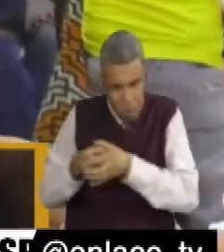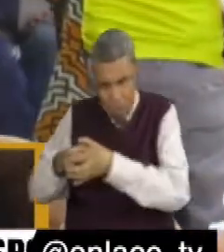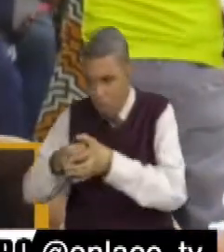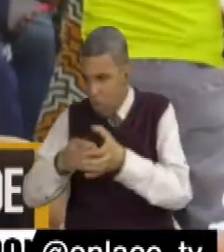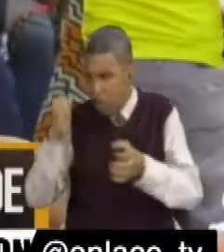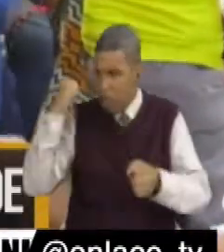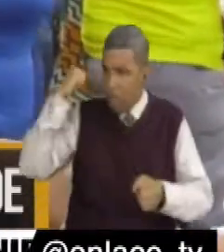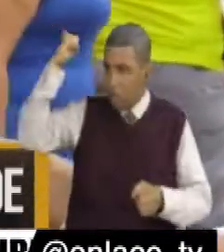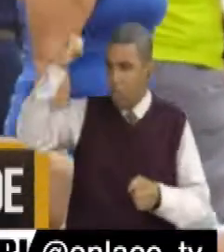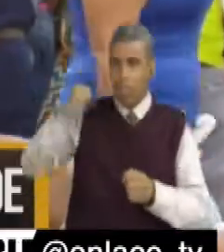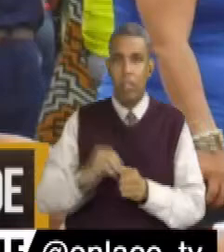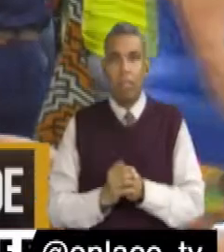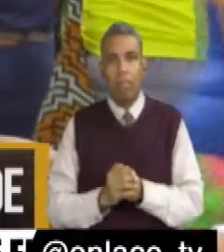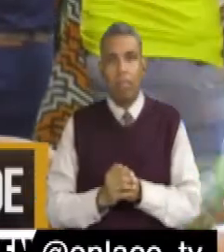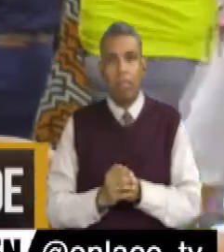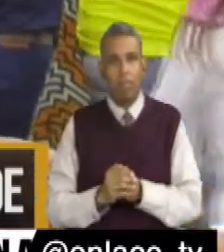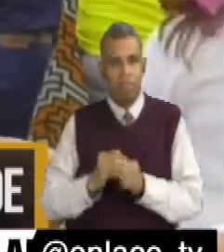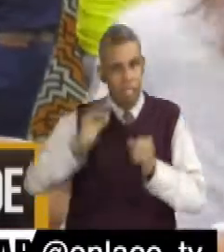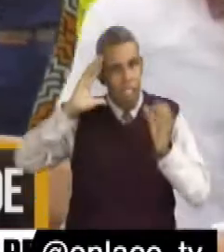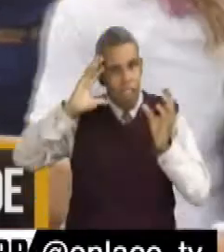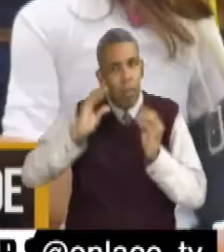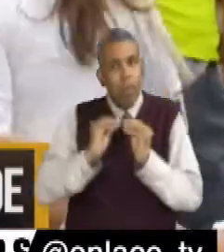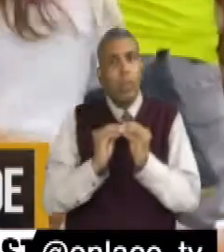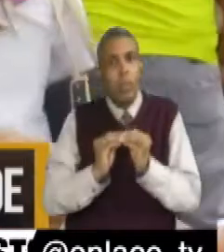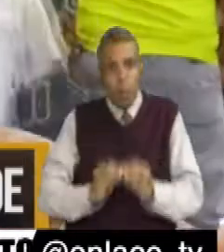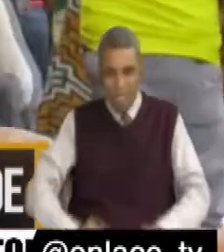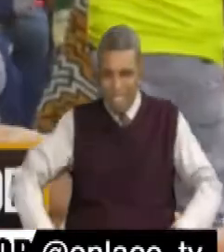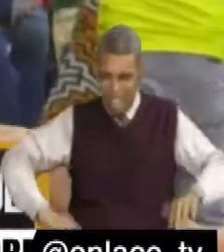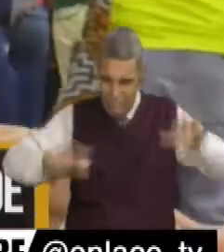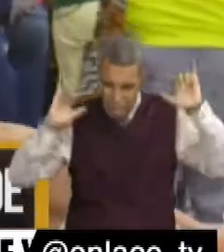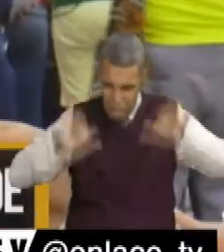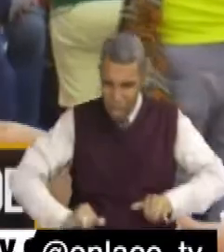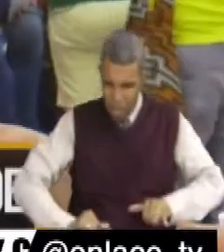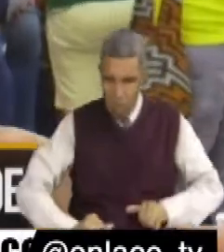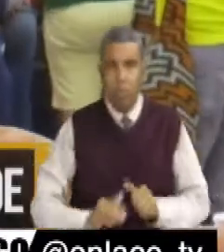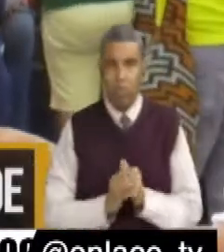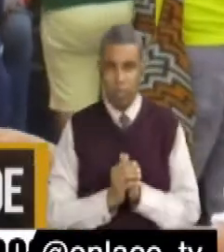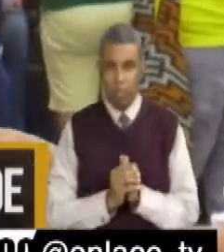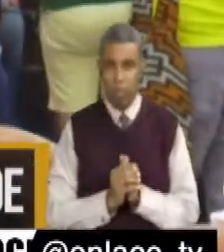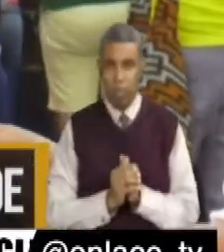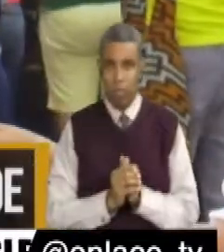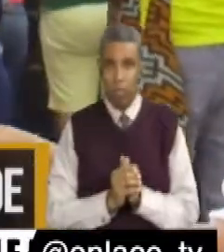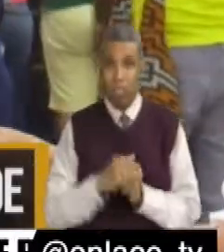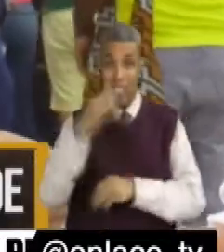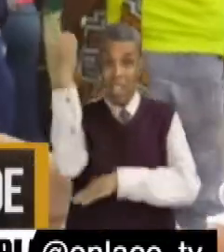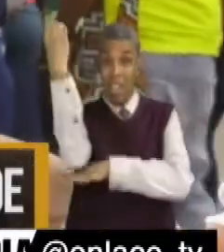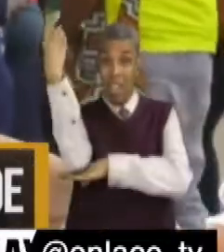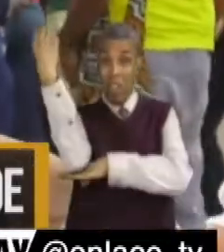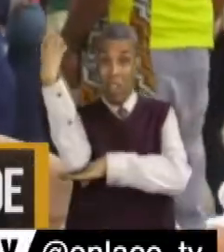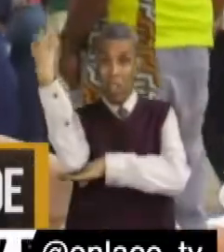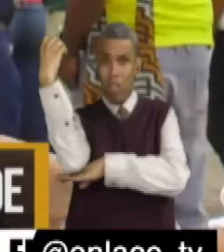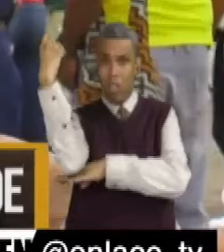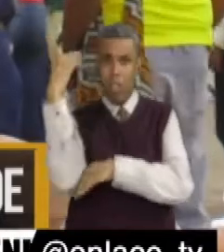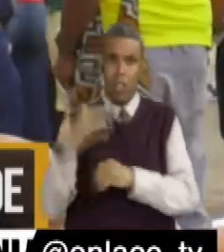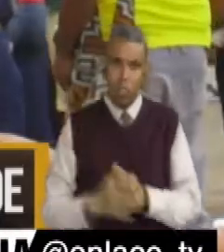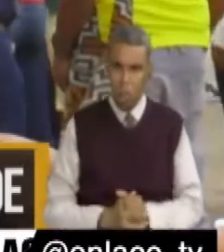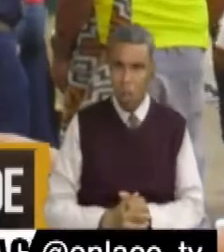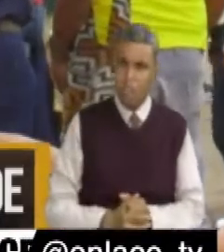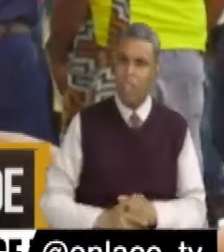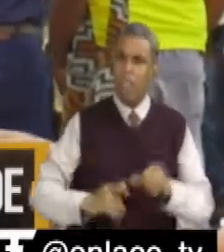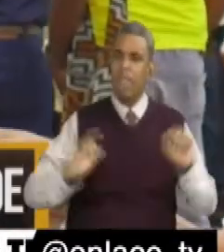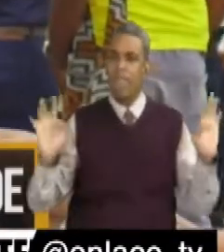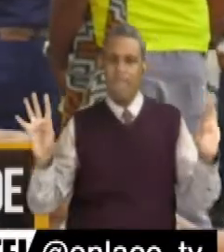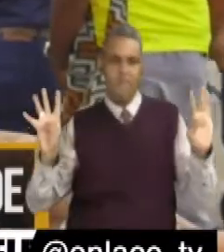el sentido de que hoy era el plantón aquí, mostrar en la toma de los semáforos para el inconformismo